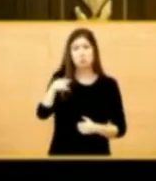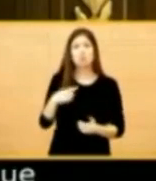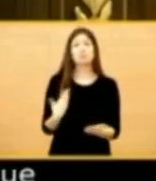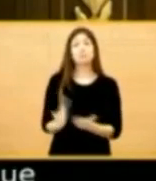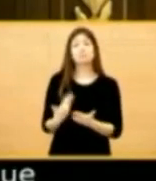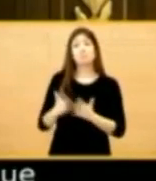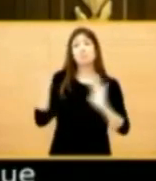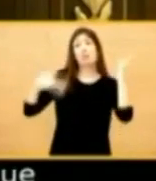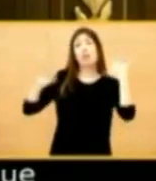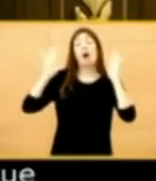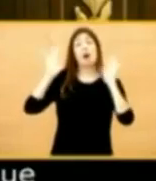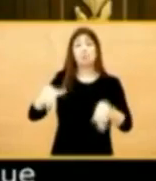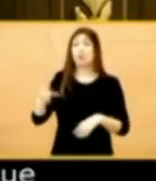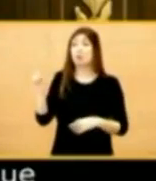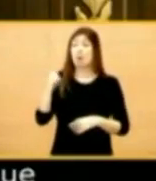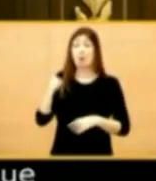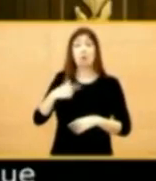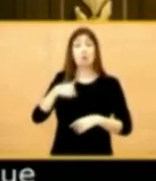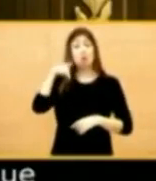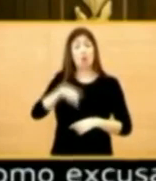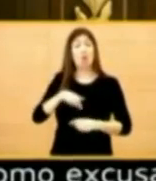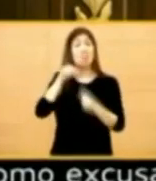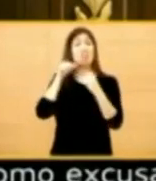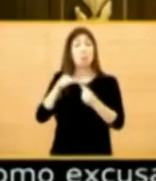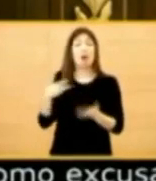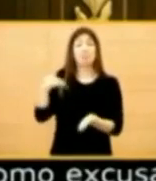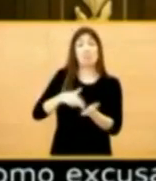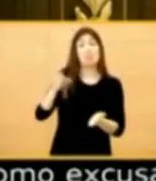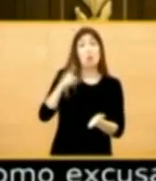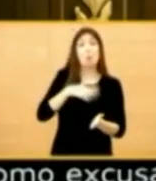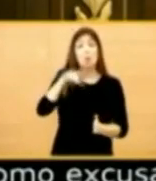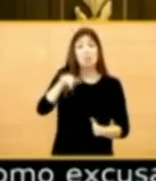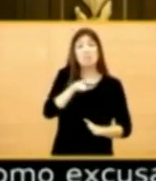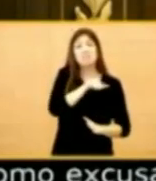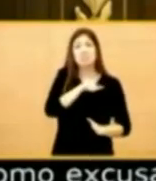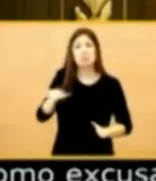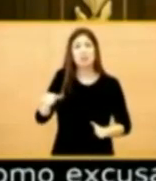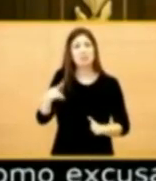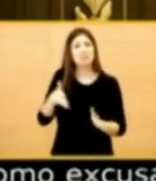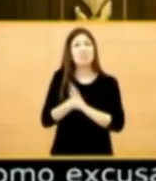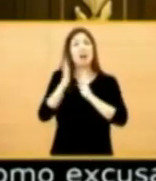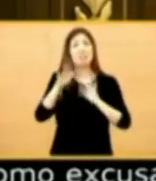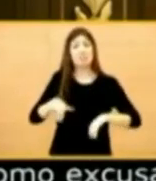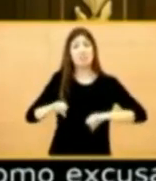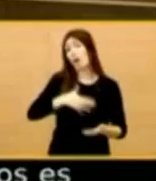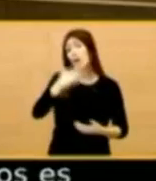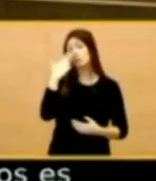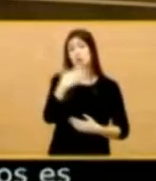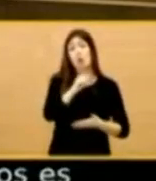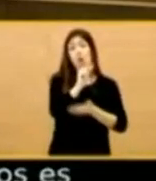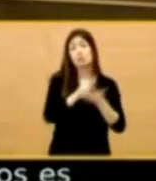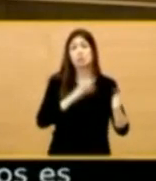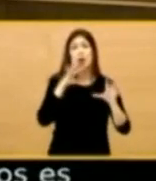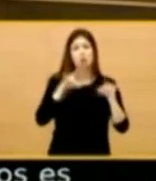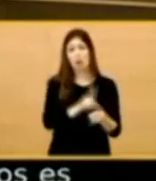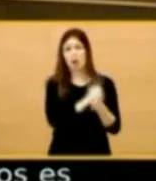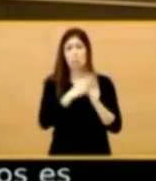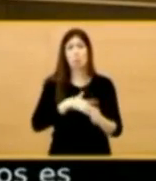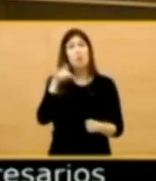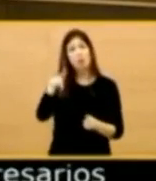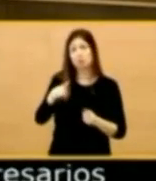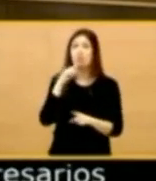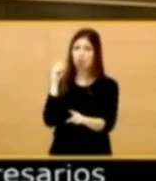en la tribuna hablando y no sentado en su escaño escuchando. Tono ácido para Rajoy, pero también para Pablo Iglesias.